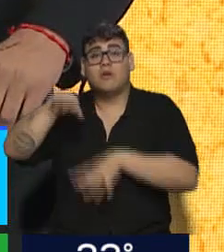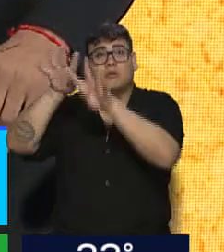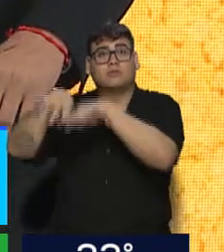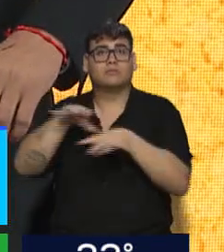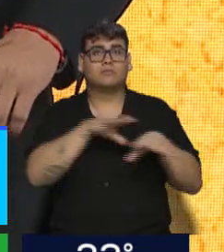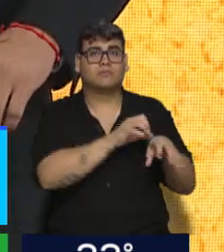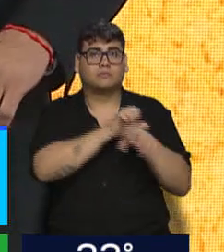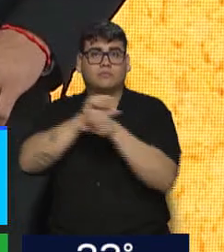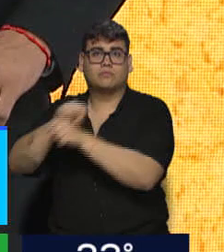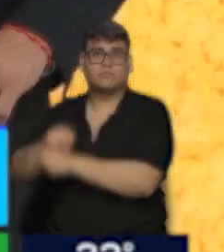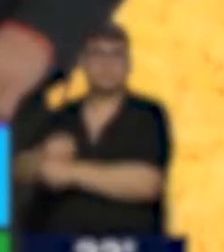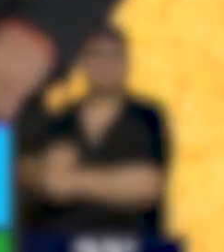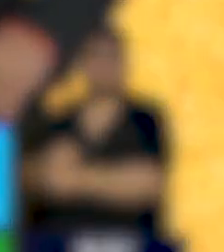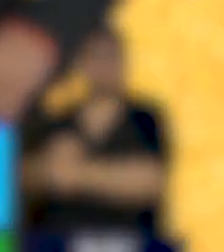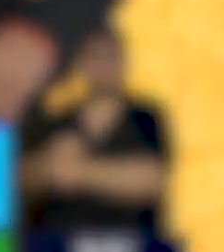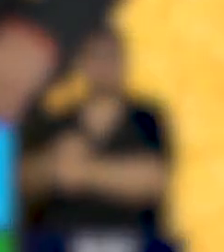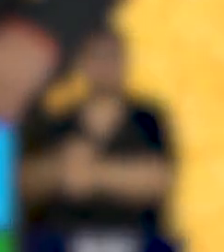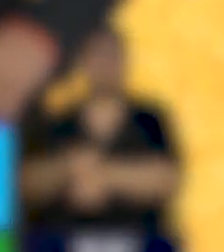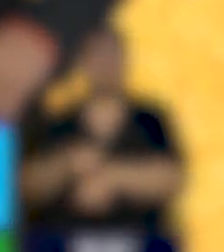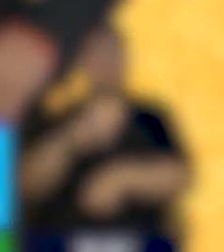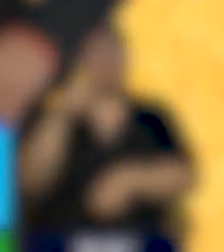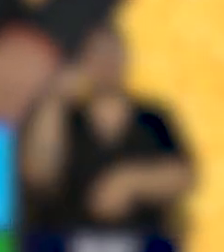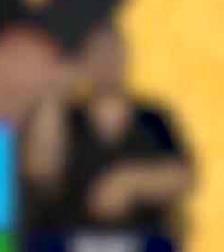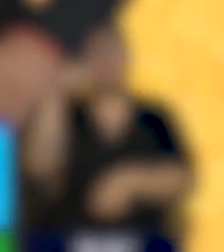penitenciario porque arriesga prisión